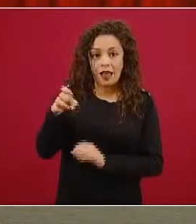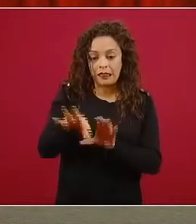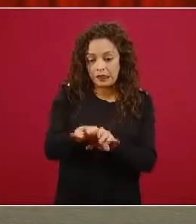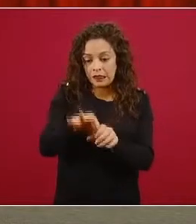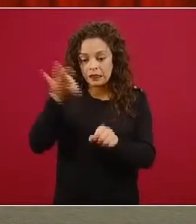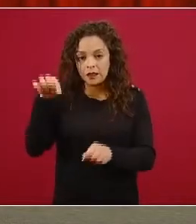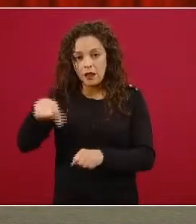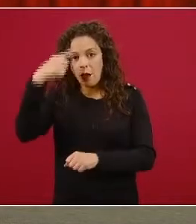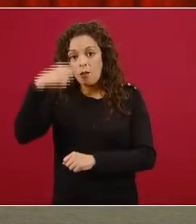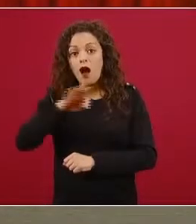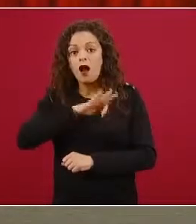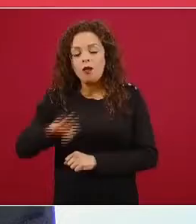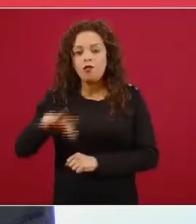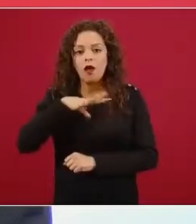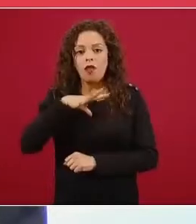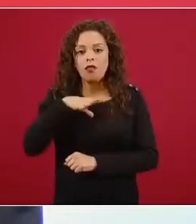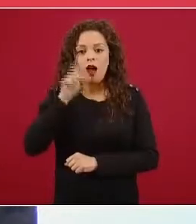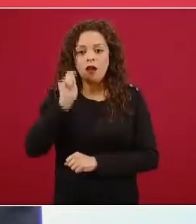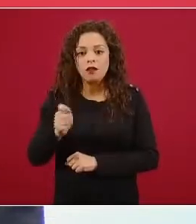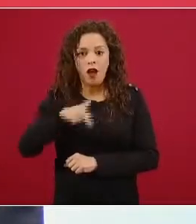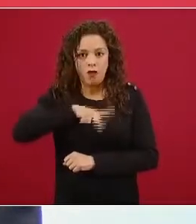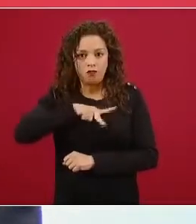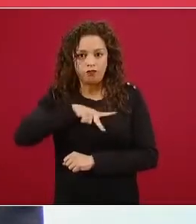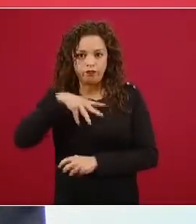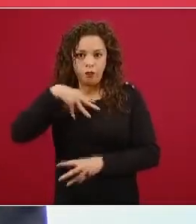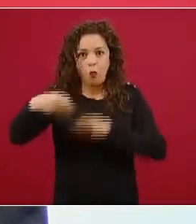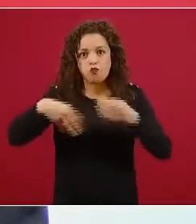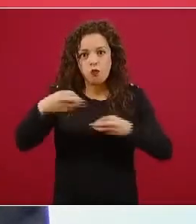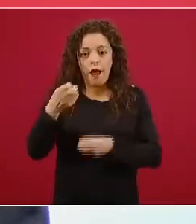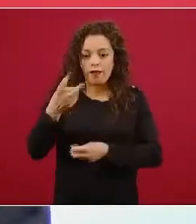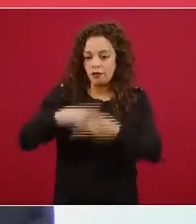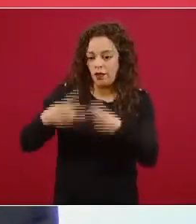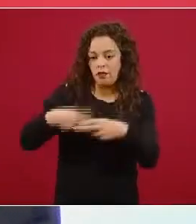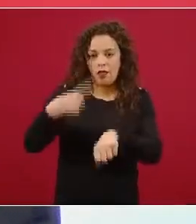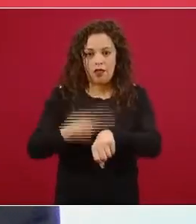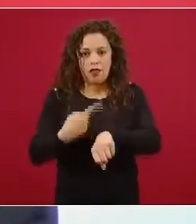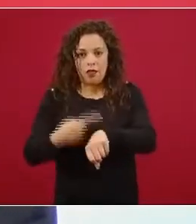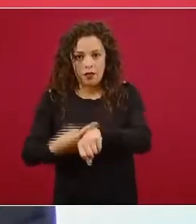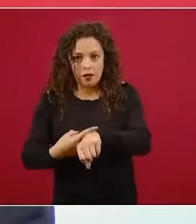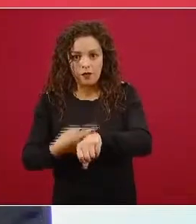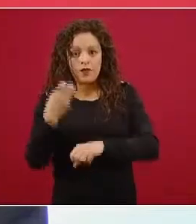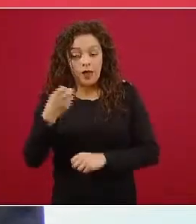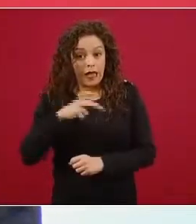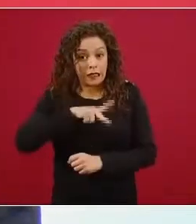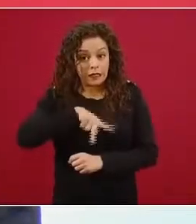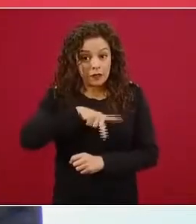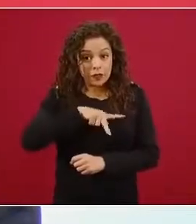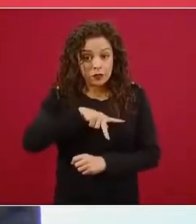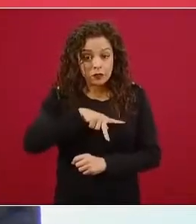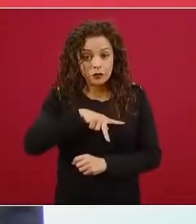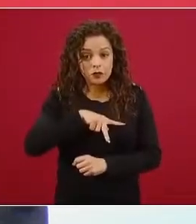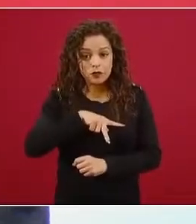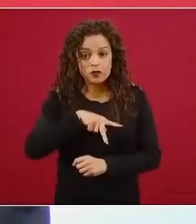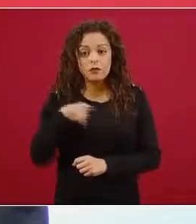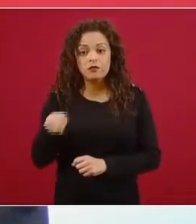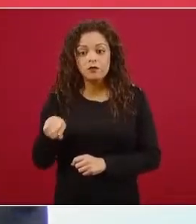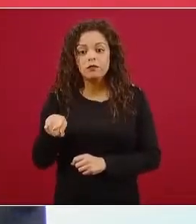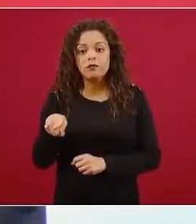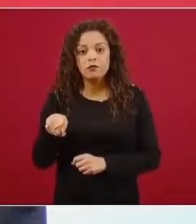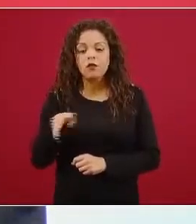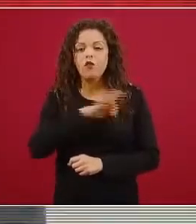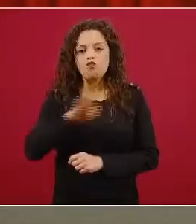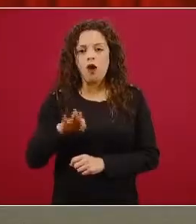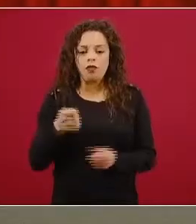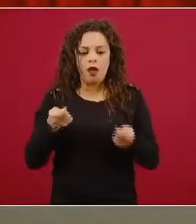capacidad infectante o la capacidad virulenta, la capacidad de producir enfermedad. Es un virus al que se le hace